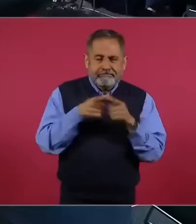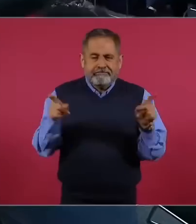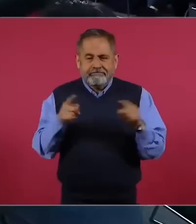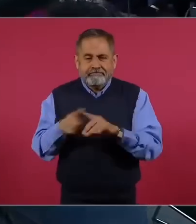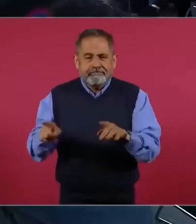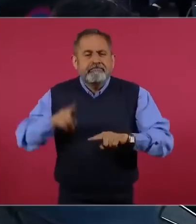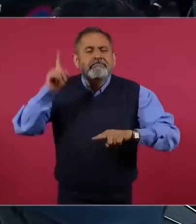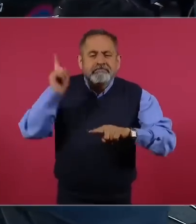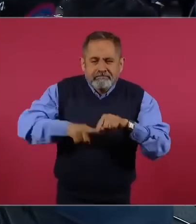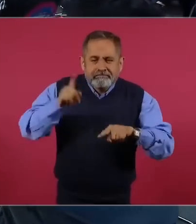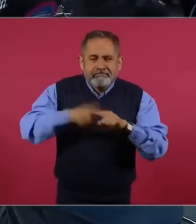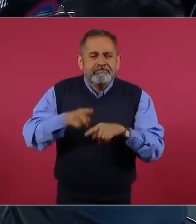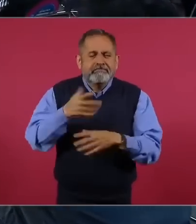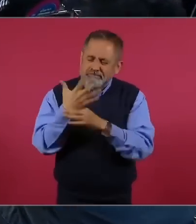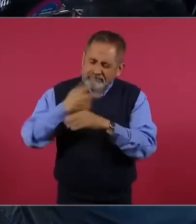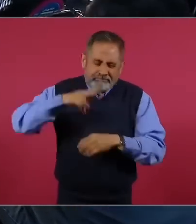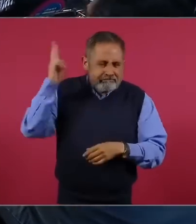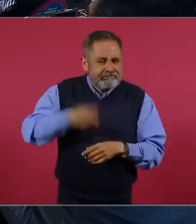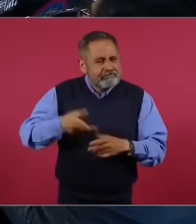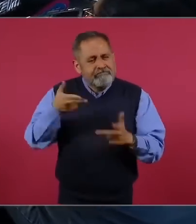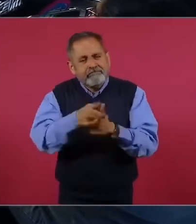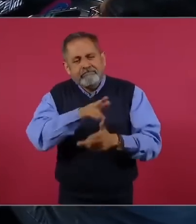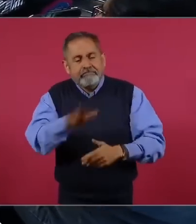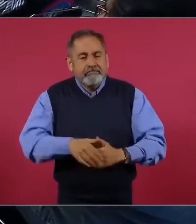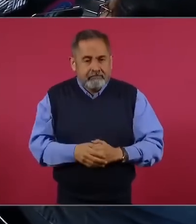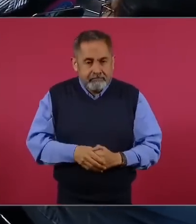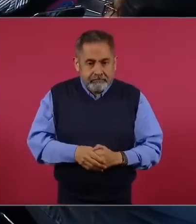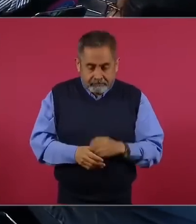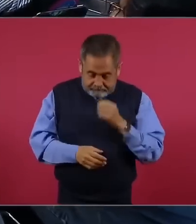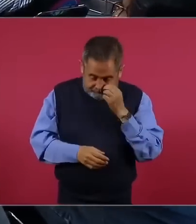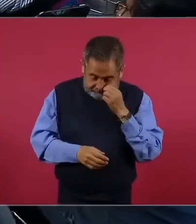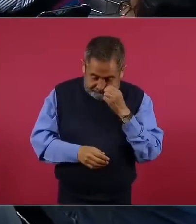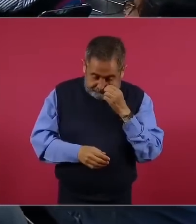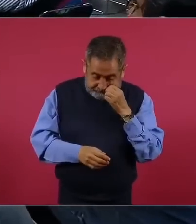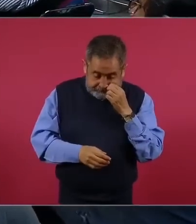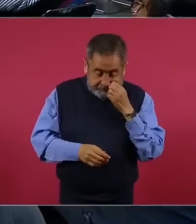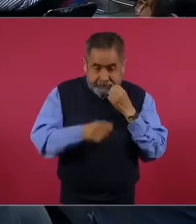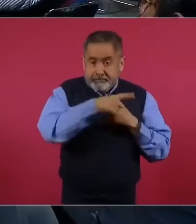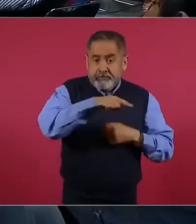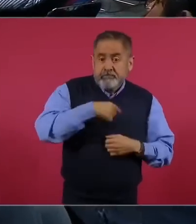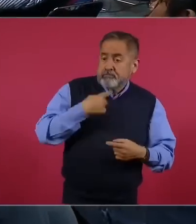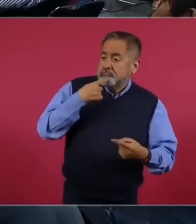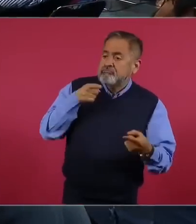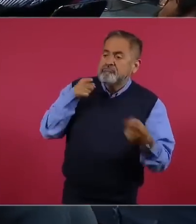¿Quiénes fueron? Y si se acusa al ejército,